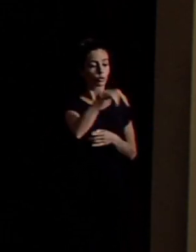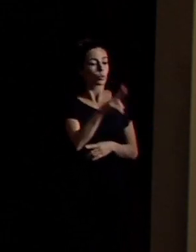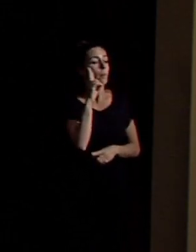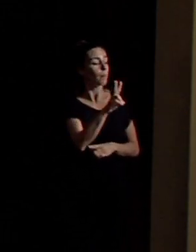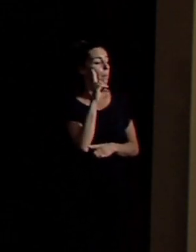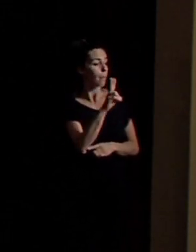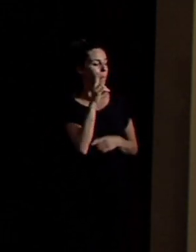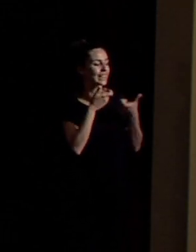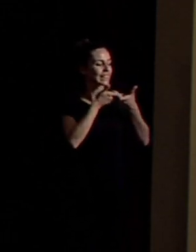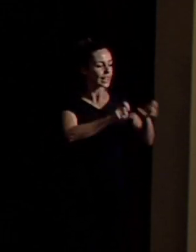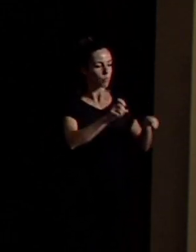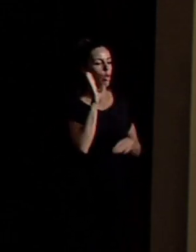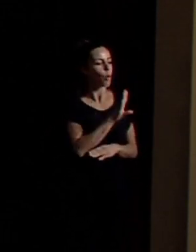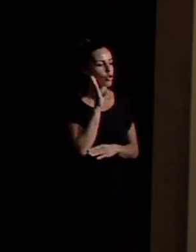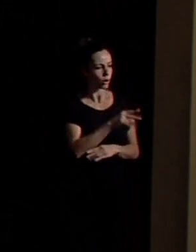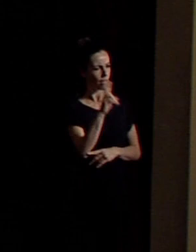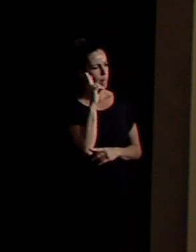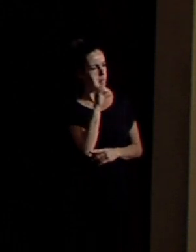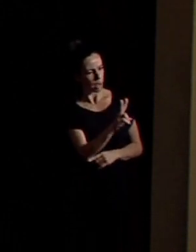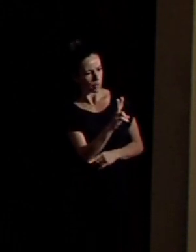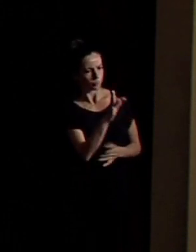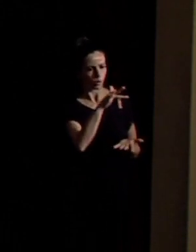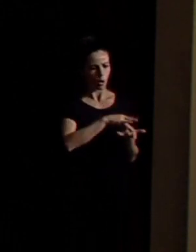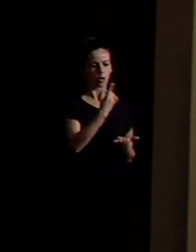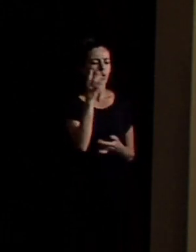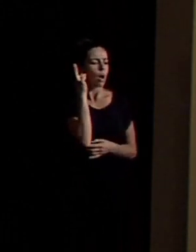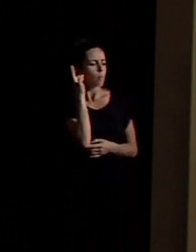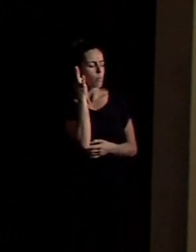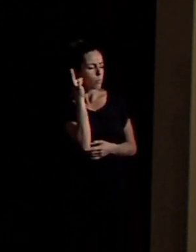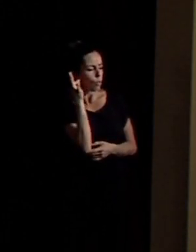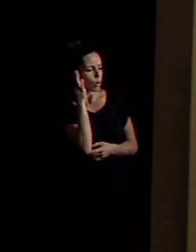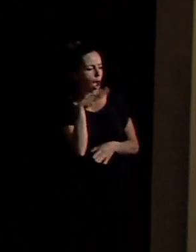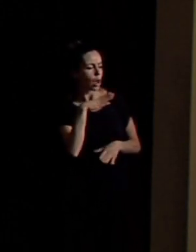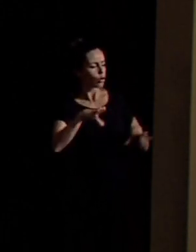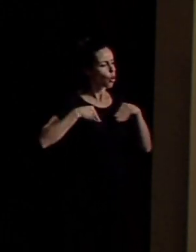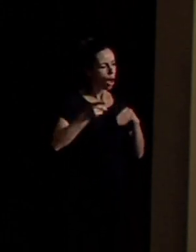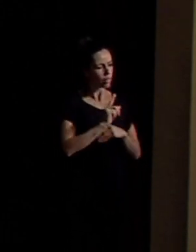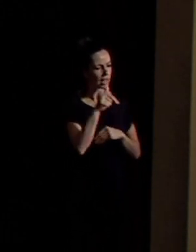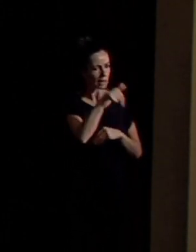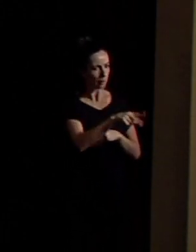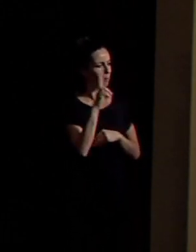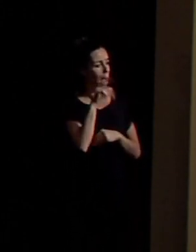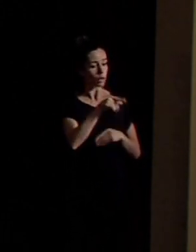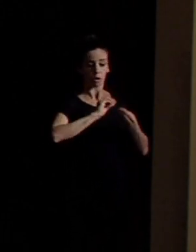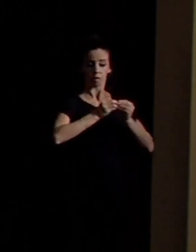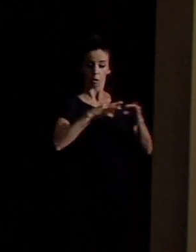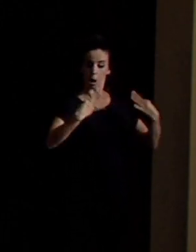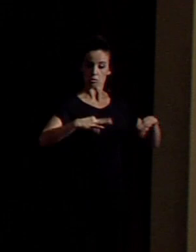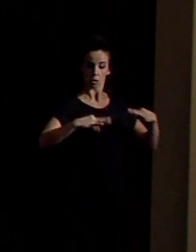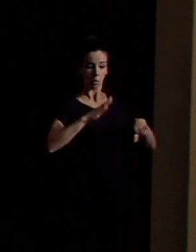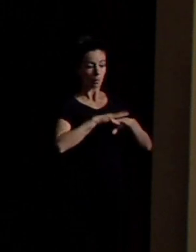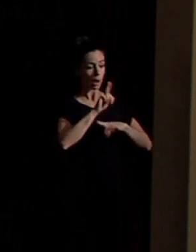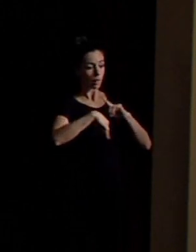un tipo de pornografía y ves como que el no consentimiento es una forma normal de mantener relaciones